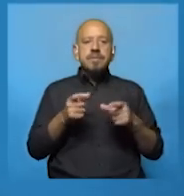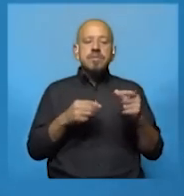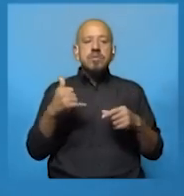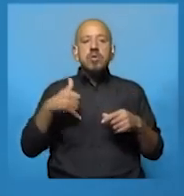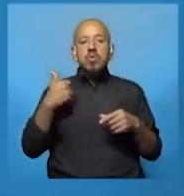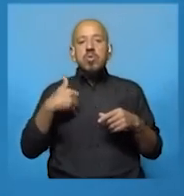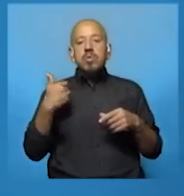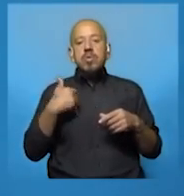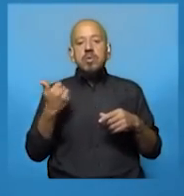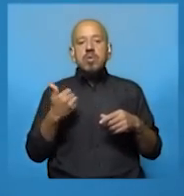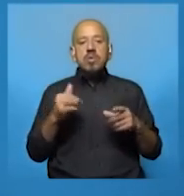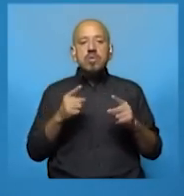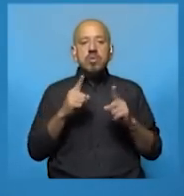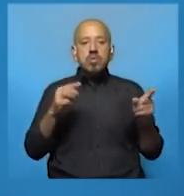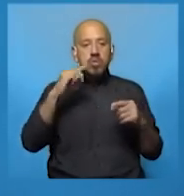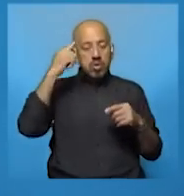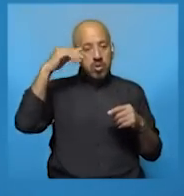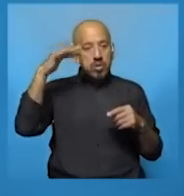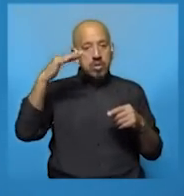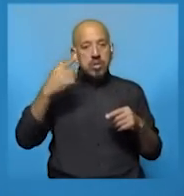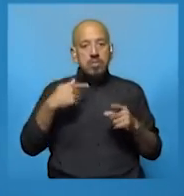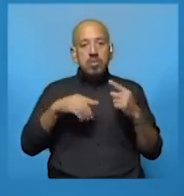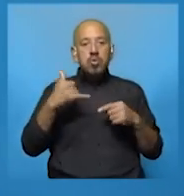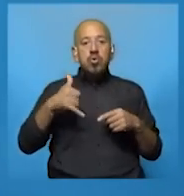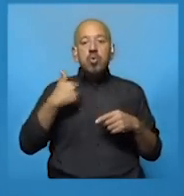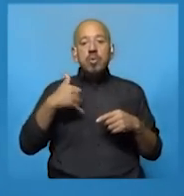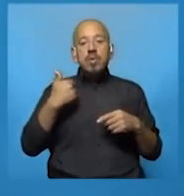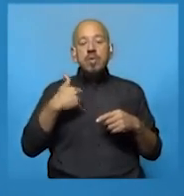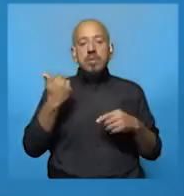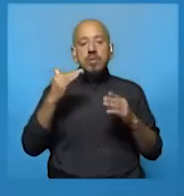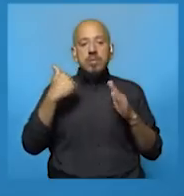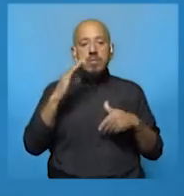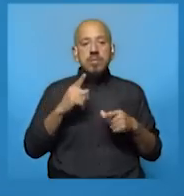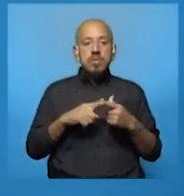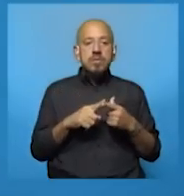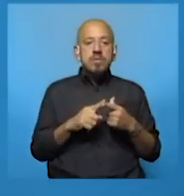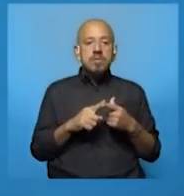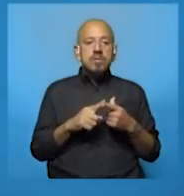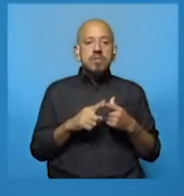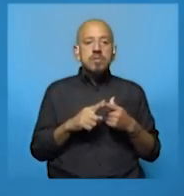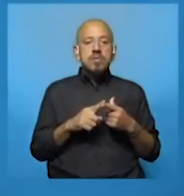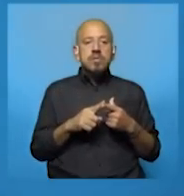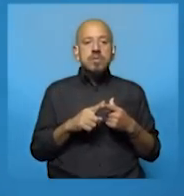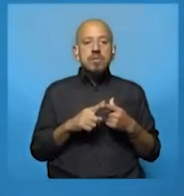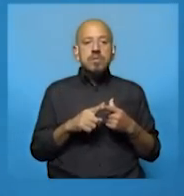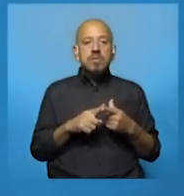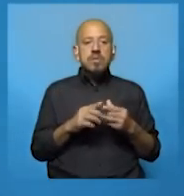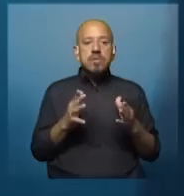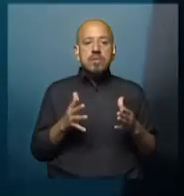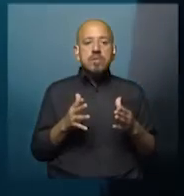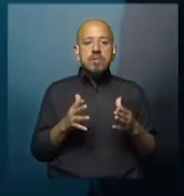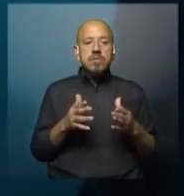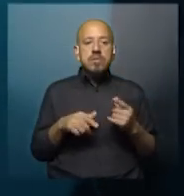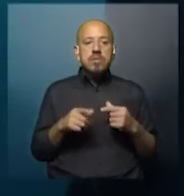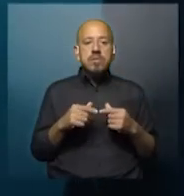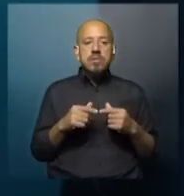de jóvenes jóvenes no adolescentes pueden ser adolescentes pero jóvenes más grandes y adolescentes o sea son semi